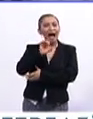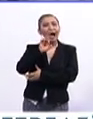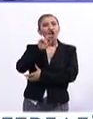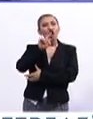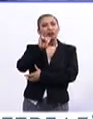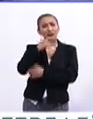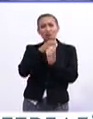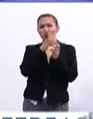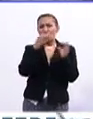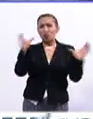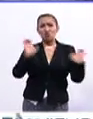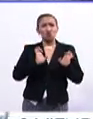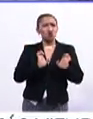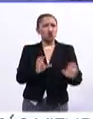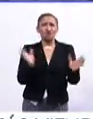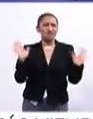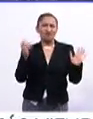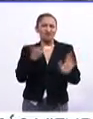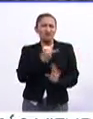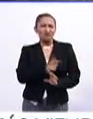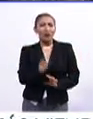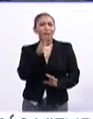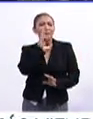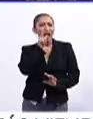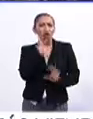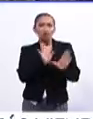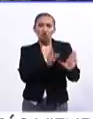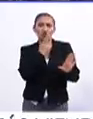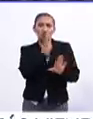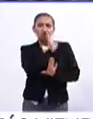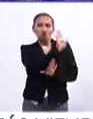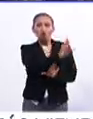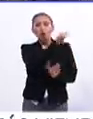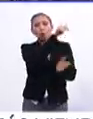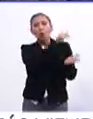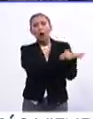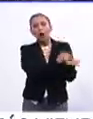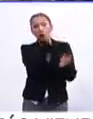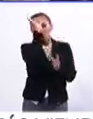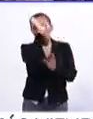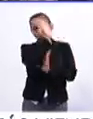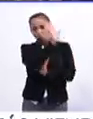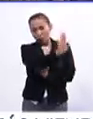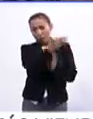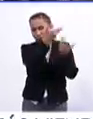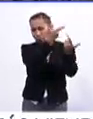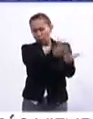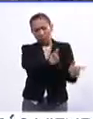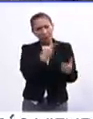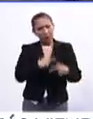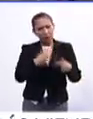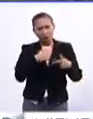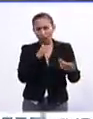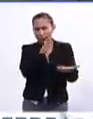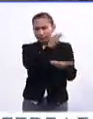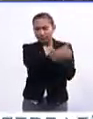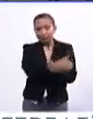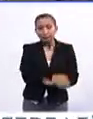Carlota era muy grande y ostentosa para él y debía ser conservada como recinto cultural abierto al público